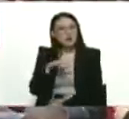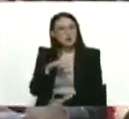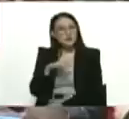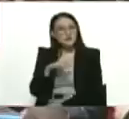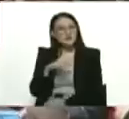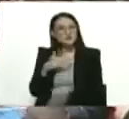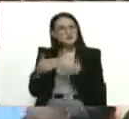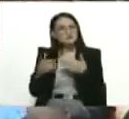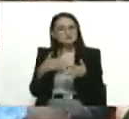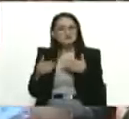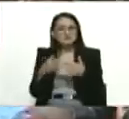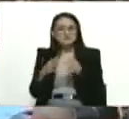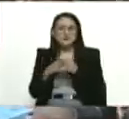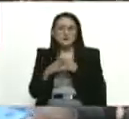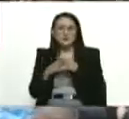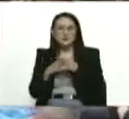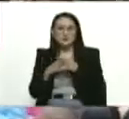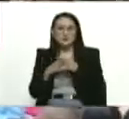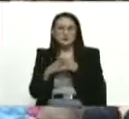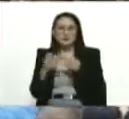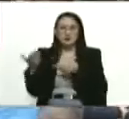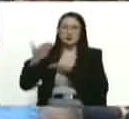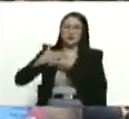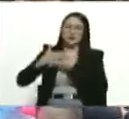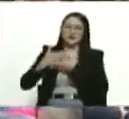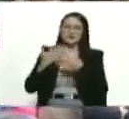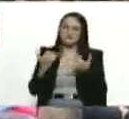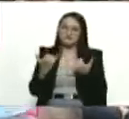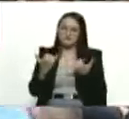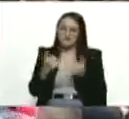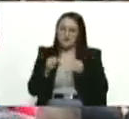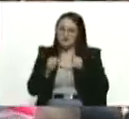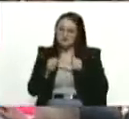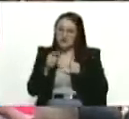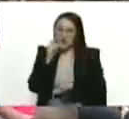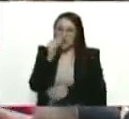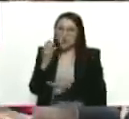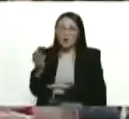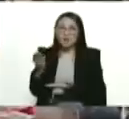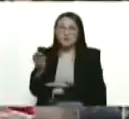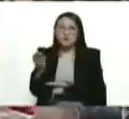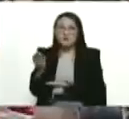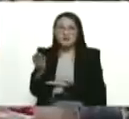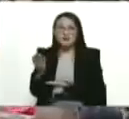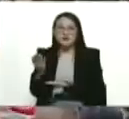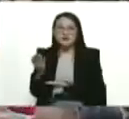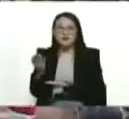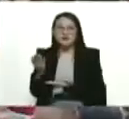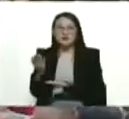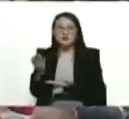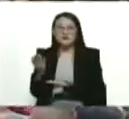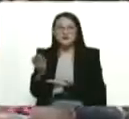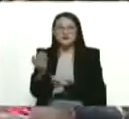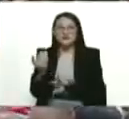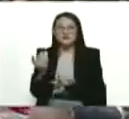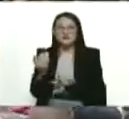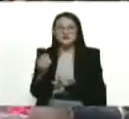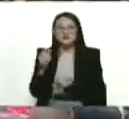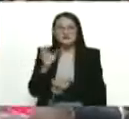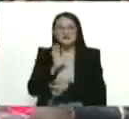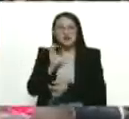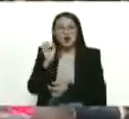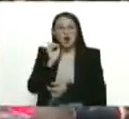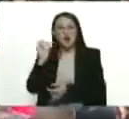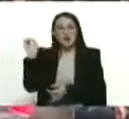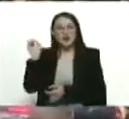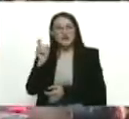pesar de todas las acciones, aquí está entre nosotros este hombre de carne y hueso que es oriental, pero se